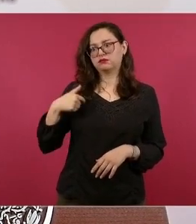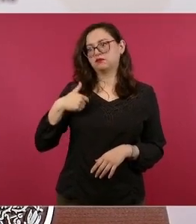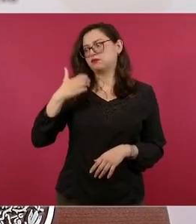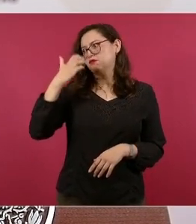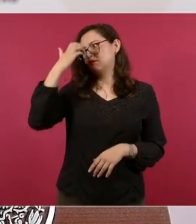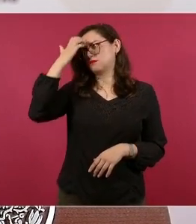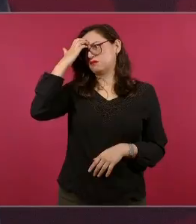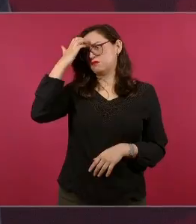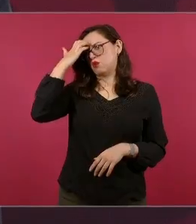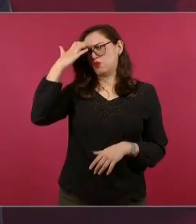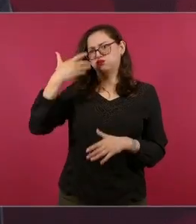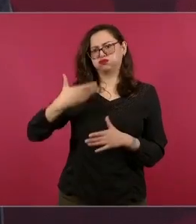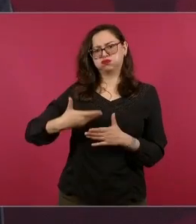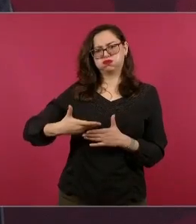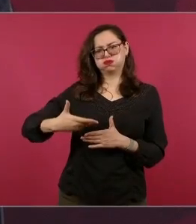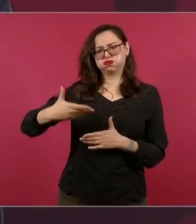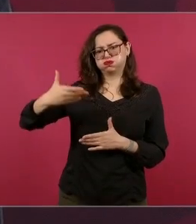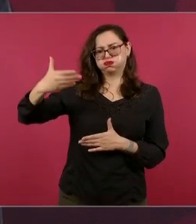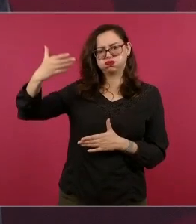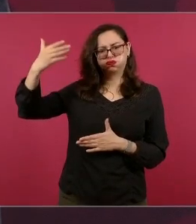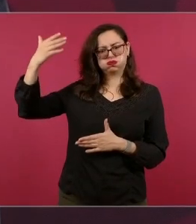cuando